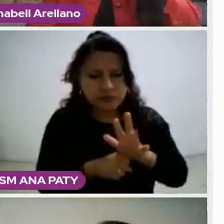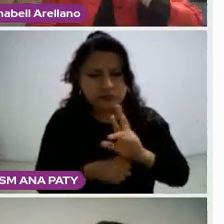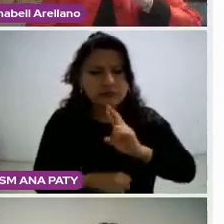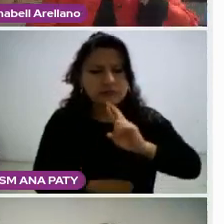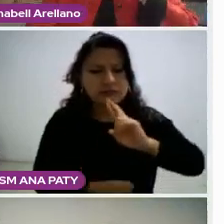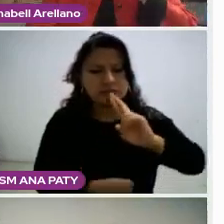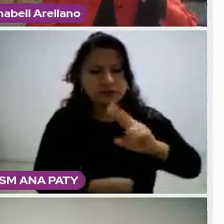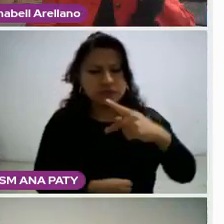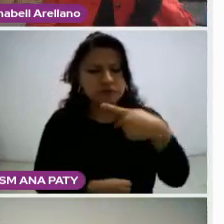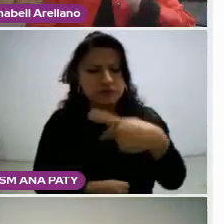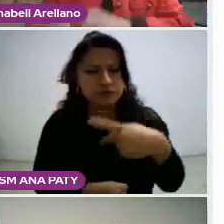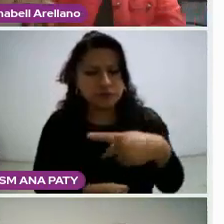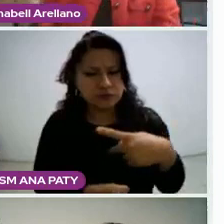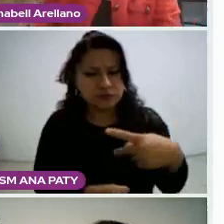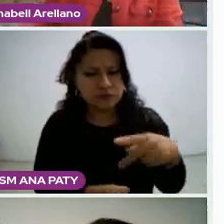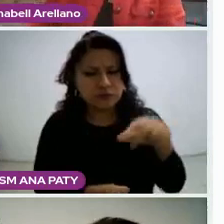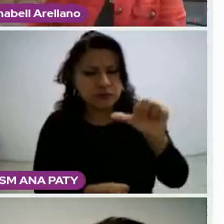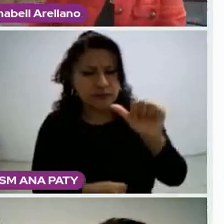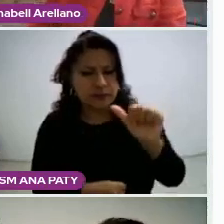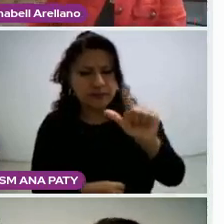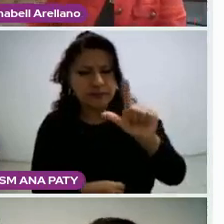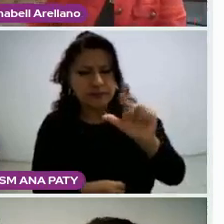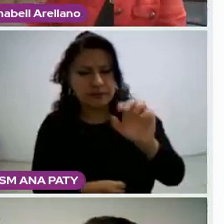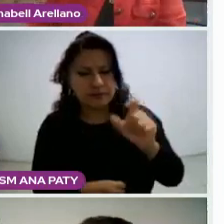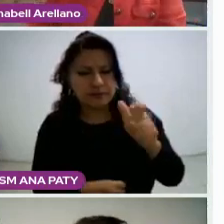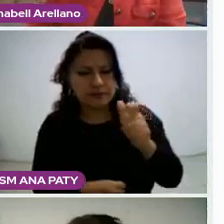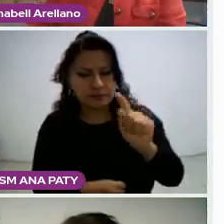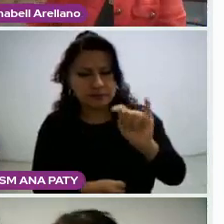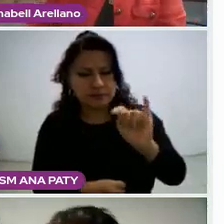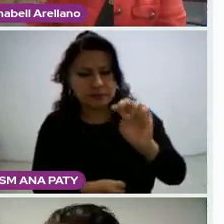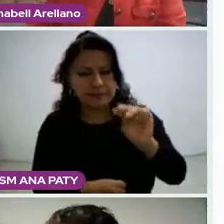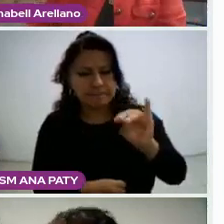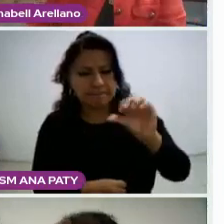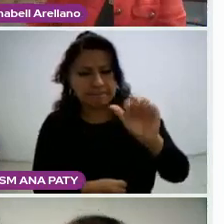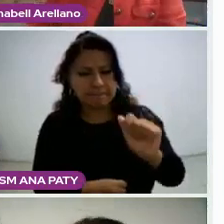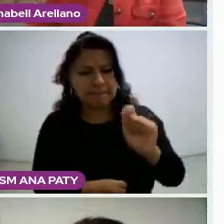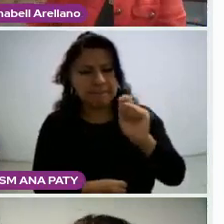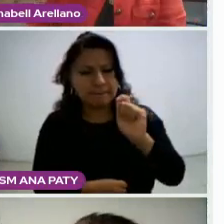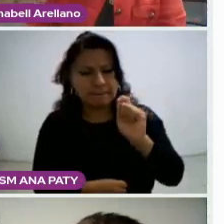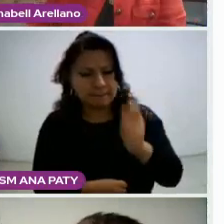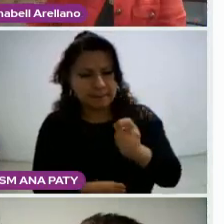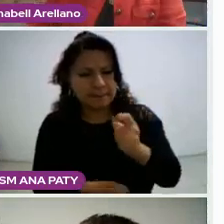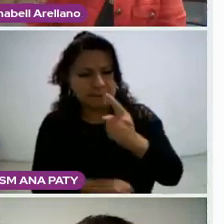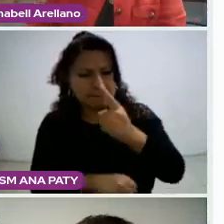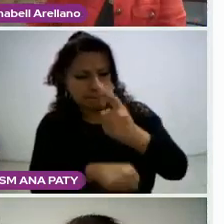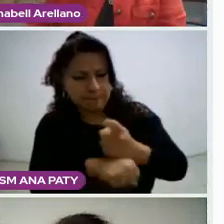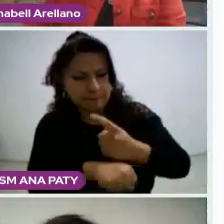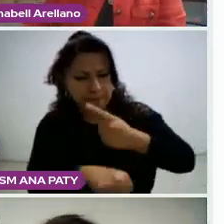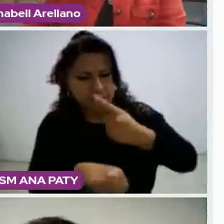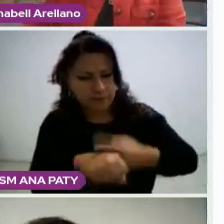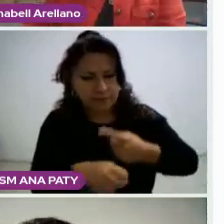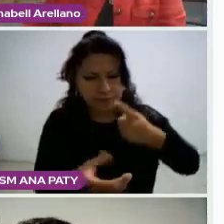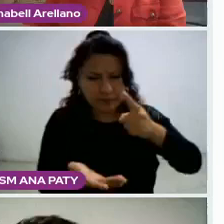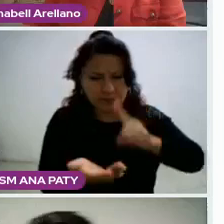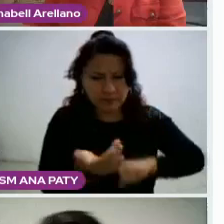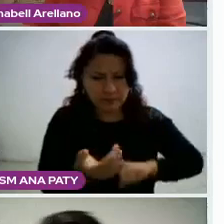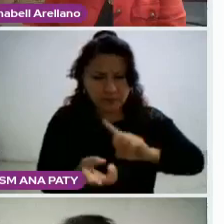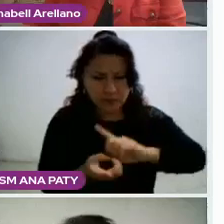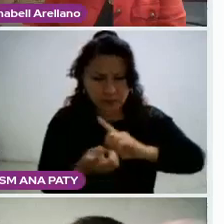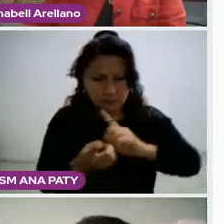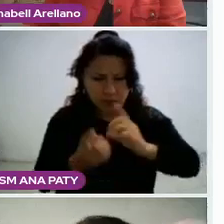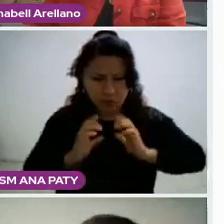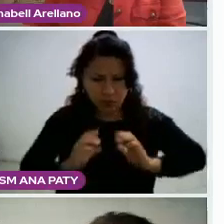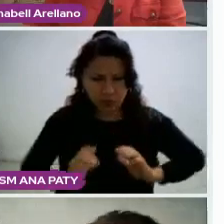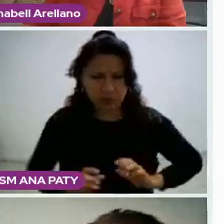la somatización. Esta somatización es horrible, las personas lo sufren. Esta cuestión de tener constantes dolores